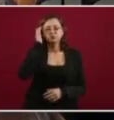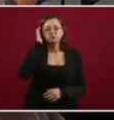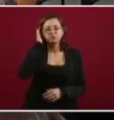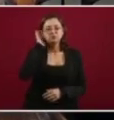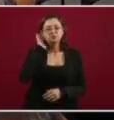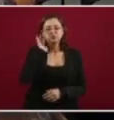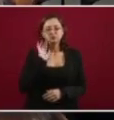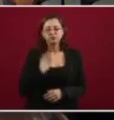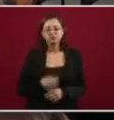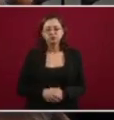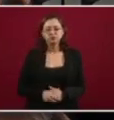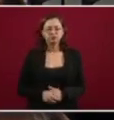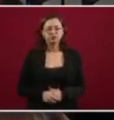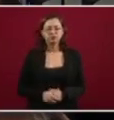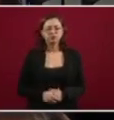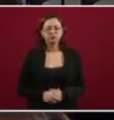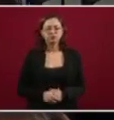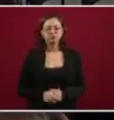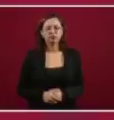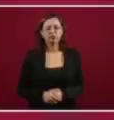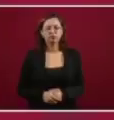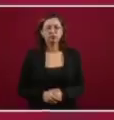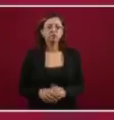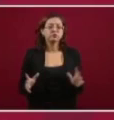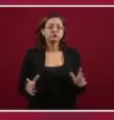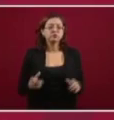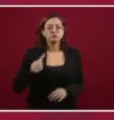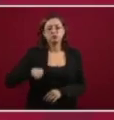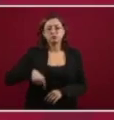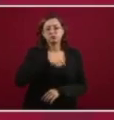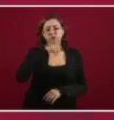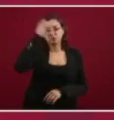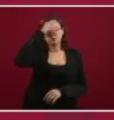Nosotros en eso no coincidimos,